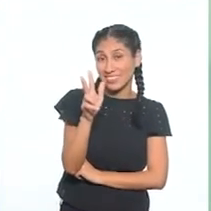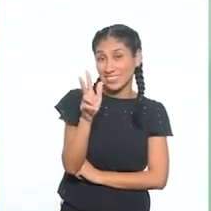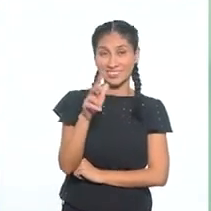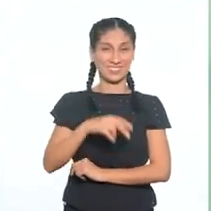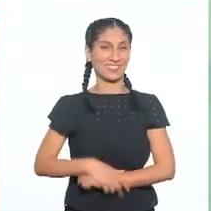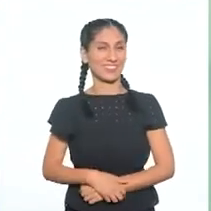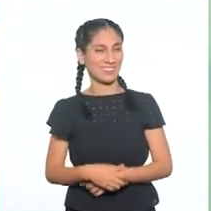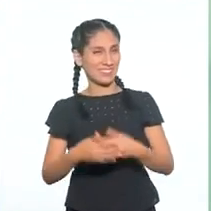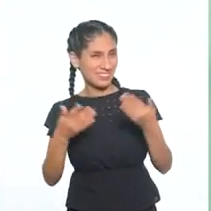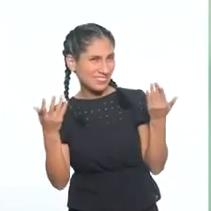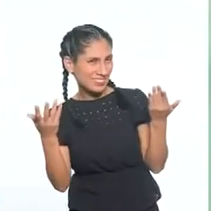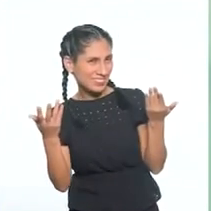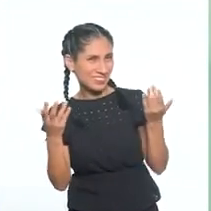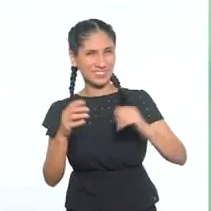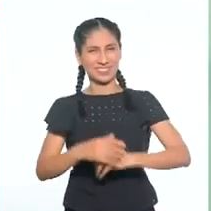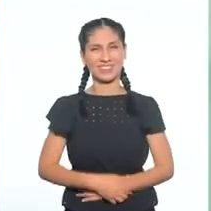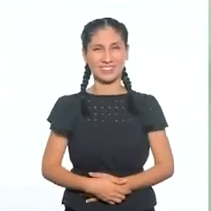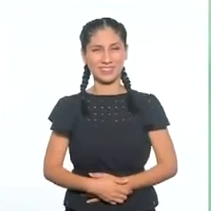3